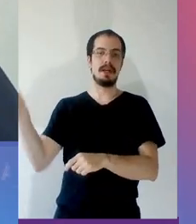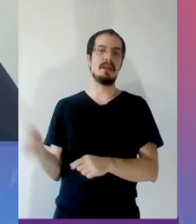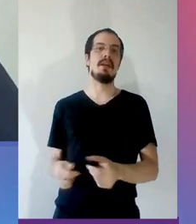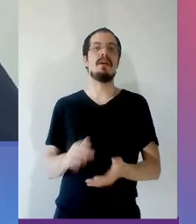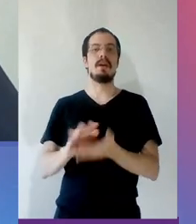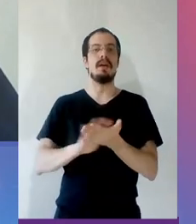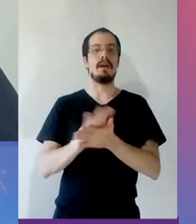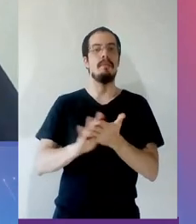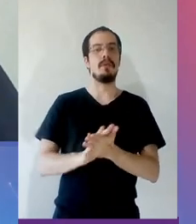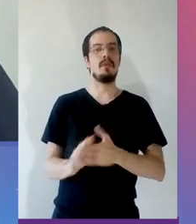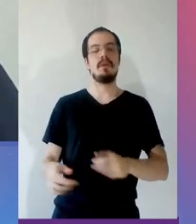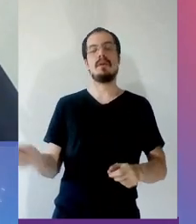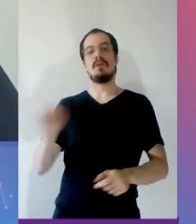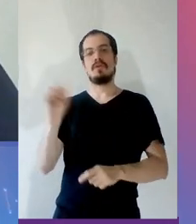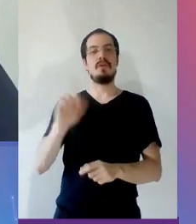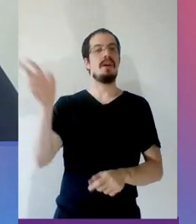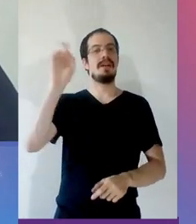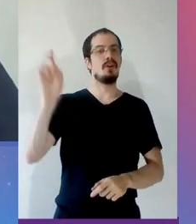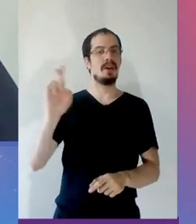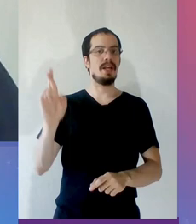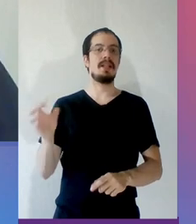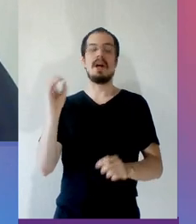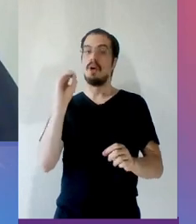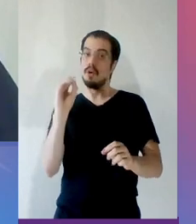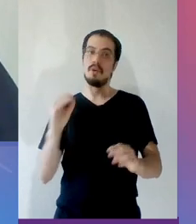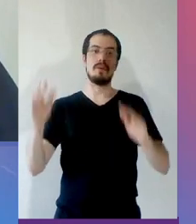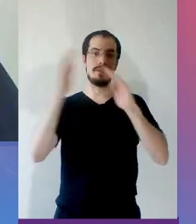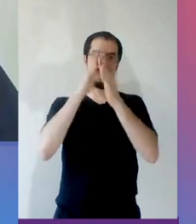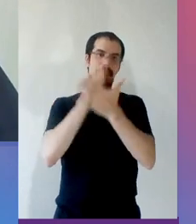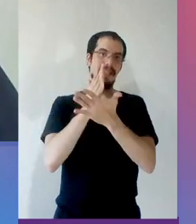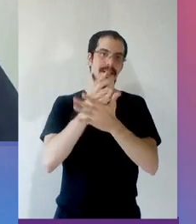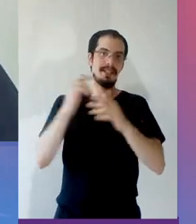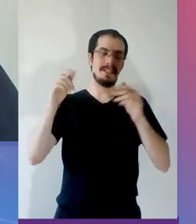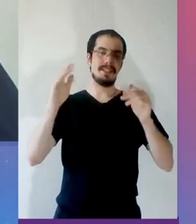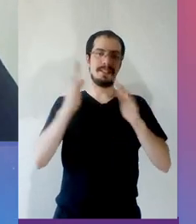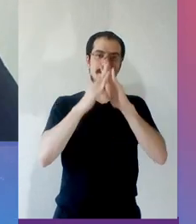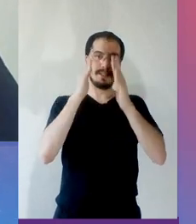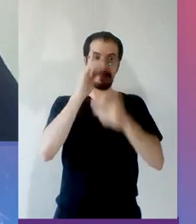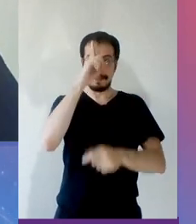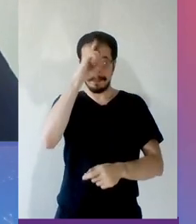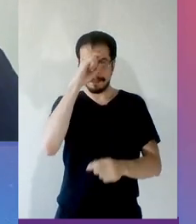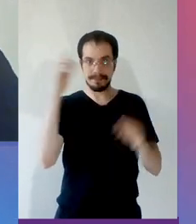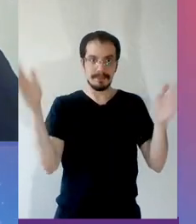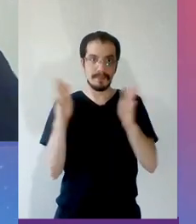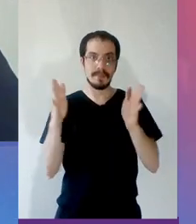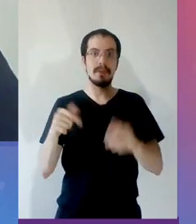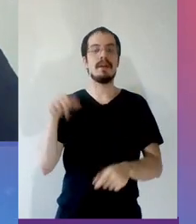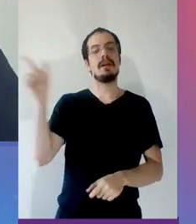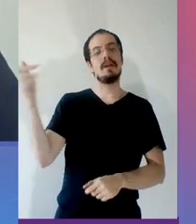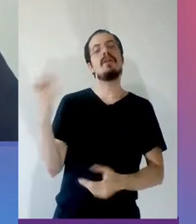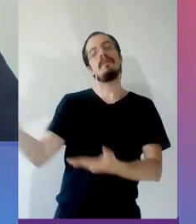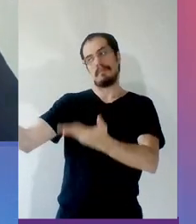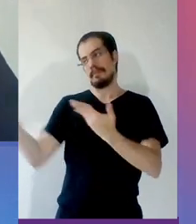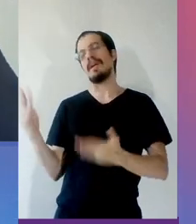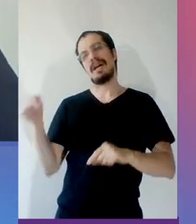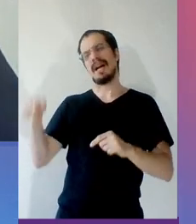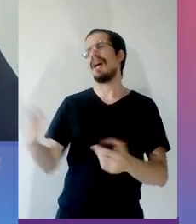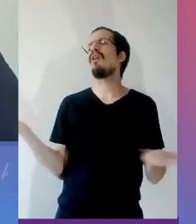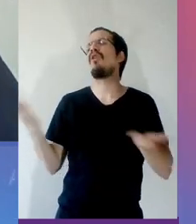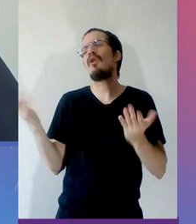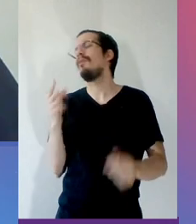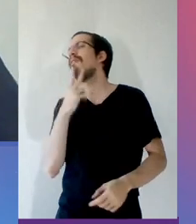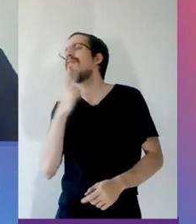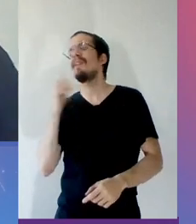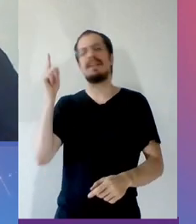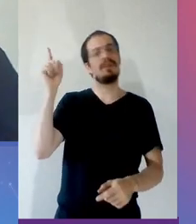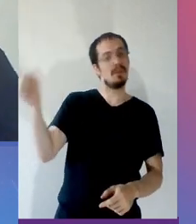una comuna, ¿cierto?, y un CESFAM, es que invitamos a Vanessa que participara y también nos contara cómo vivieron y cuál fue el impacto que tuvo